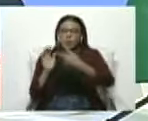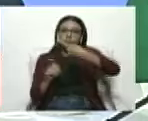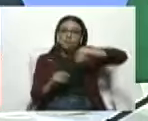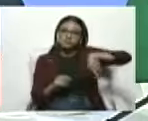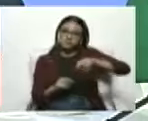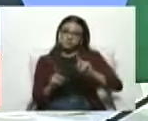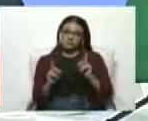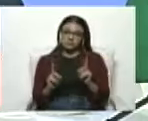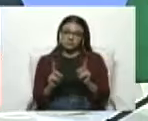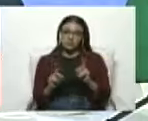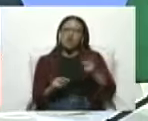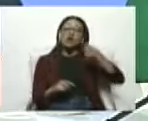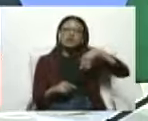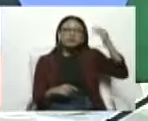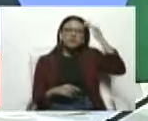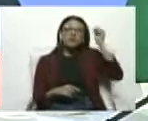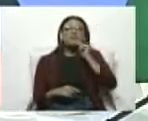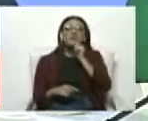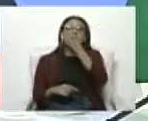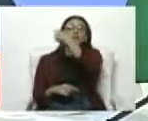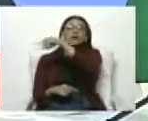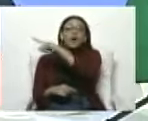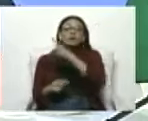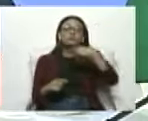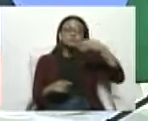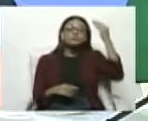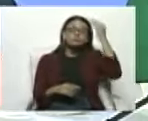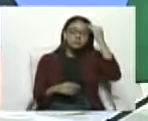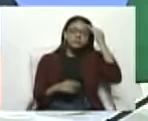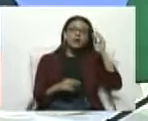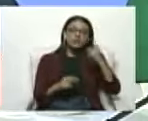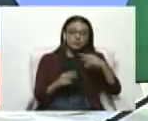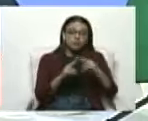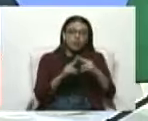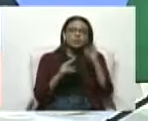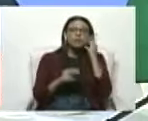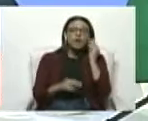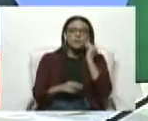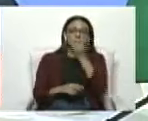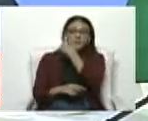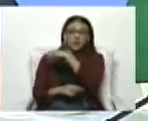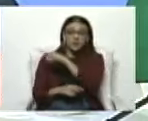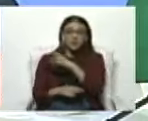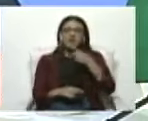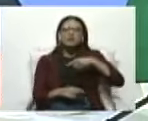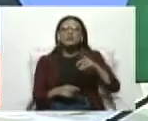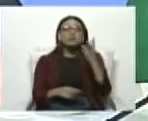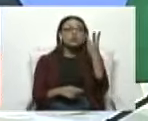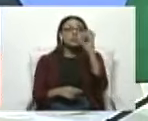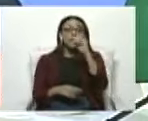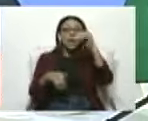Nosotros los conocemos a ellos. Van 30 procesos electorales y